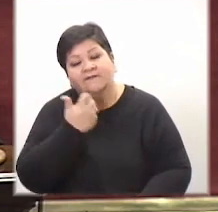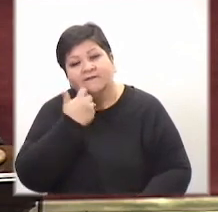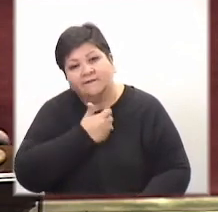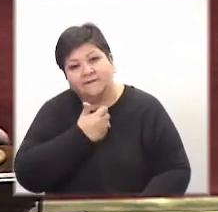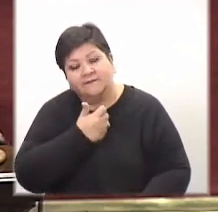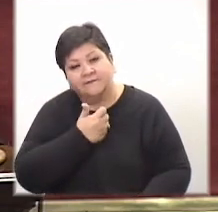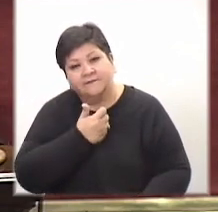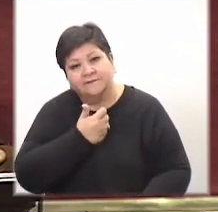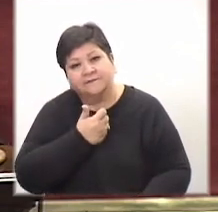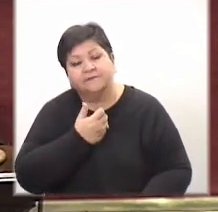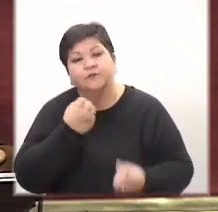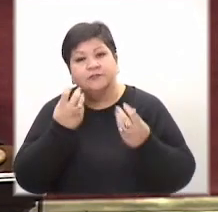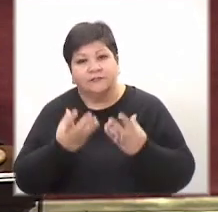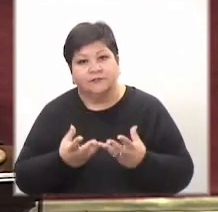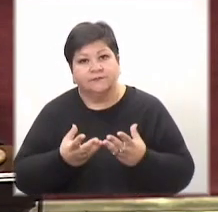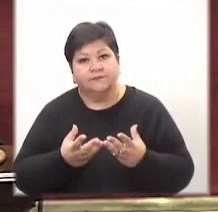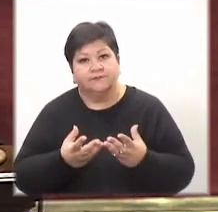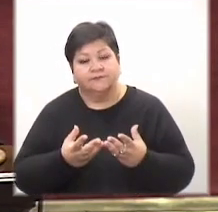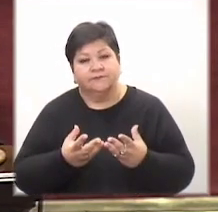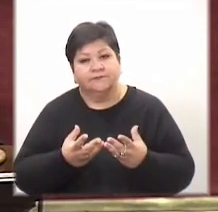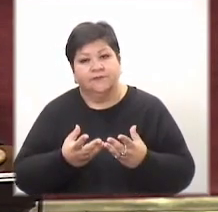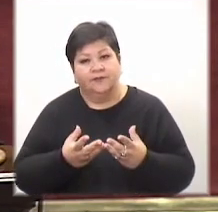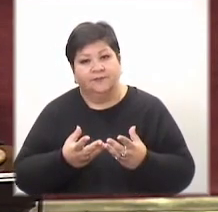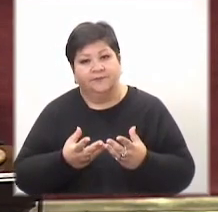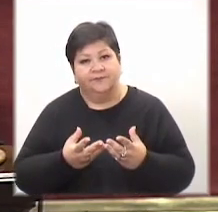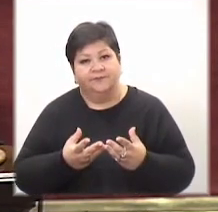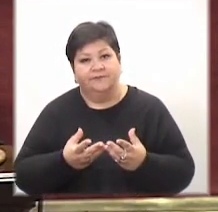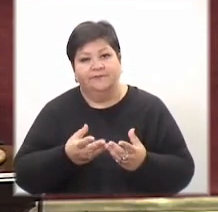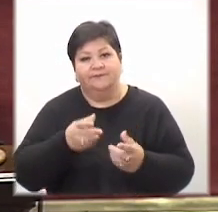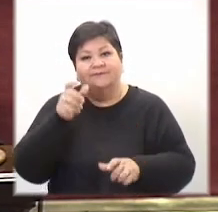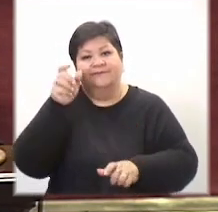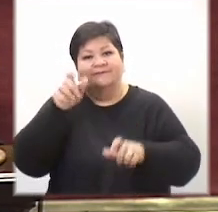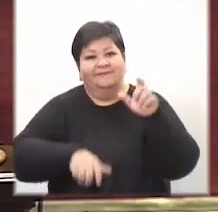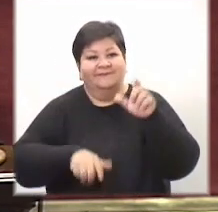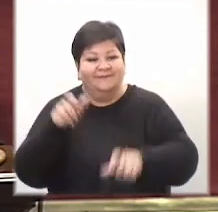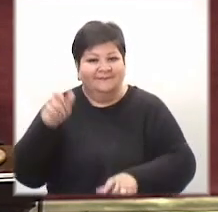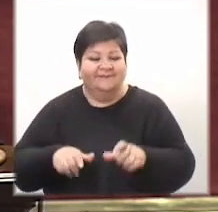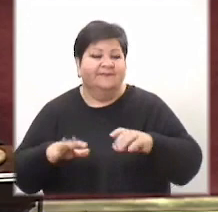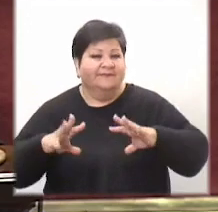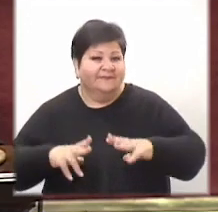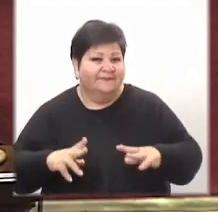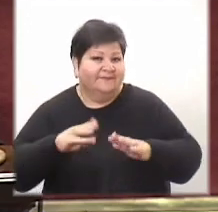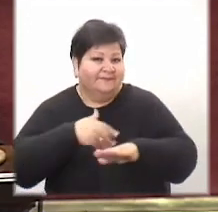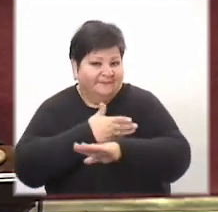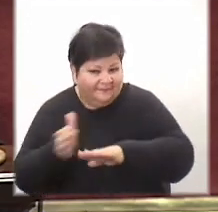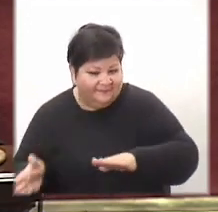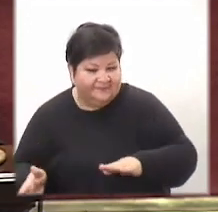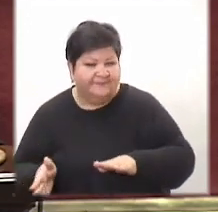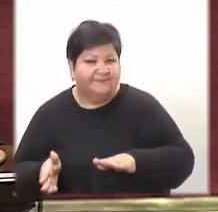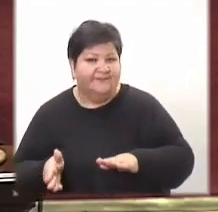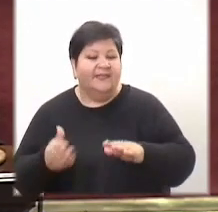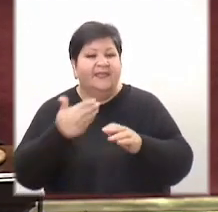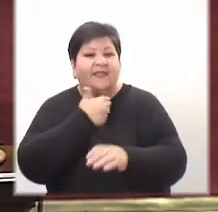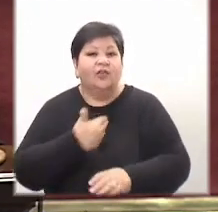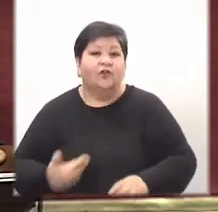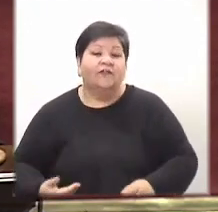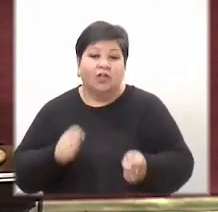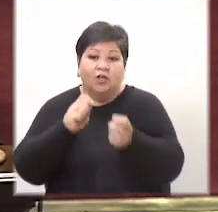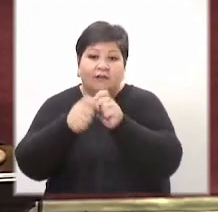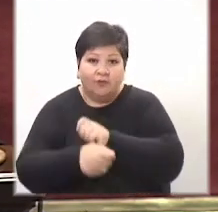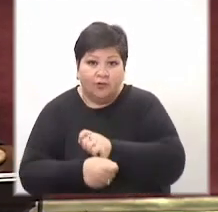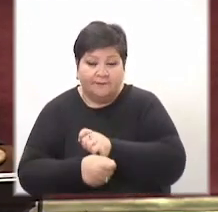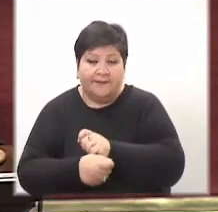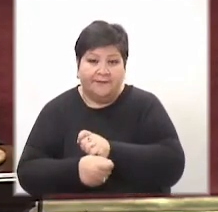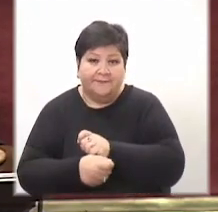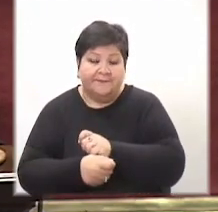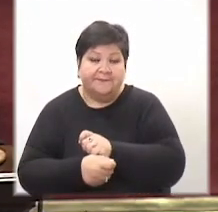este déficit es necesario que las personas se jubilen más tarde. El Gobierno, con esta reforma, asegura el